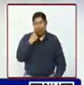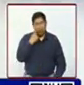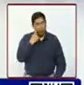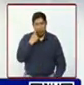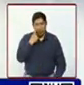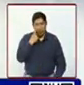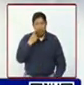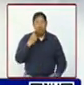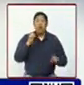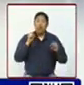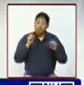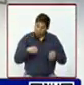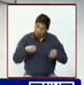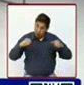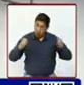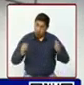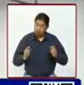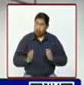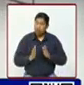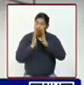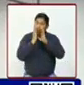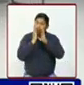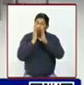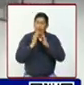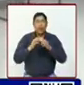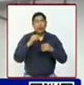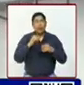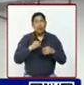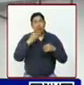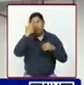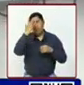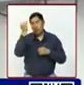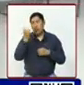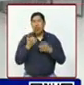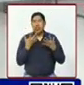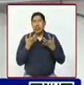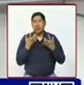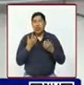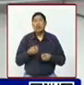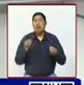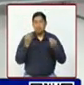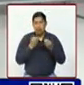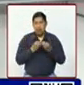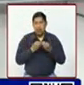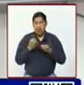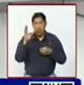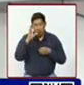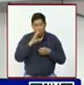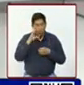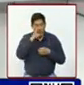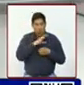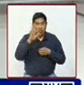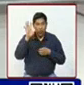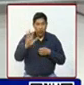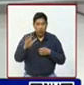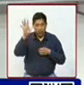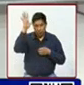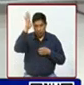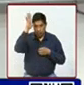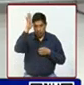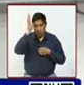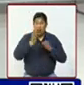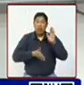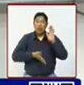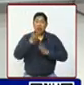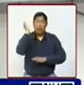se materialice, pero esto no quedó ahí, Raquel, porque él quiso más. Fue en busca de su padre biológico. Volvió a Sucre,